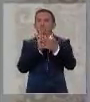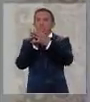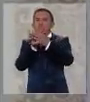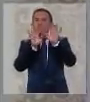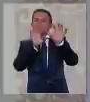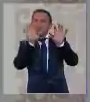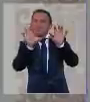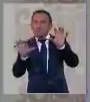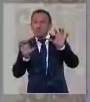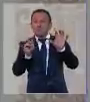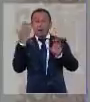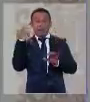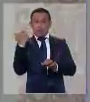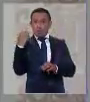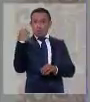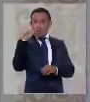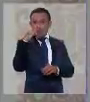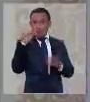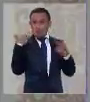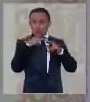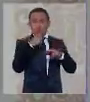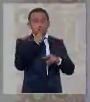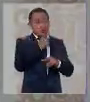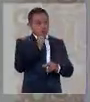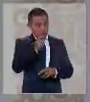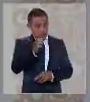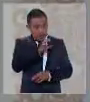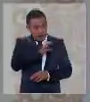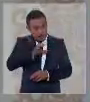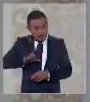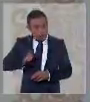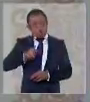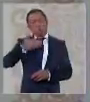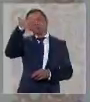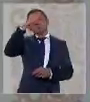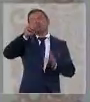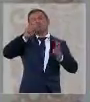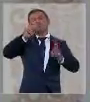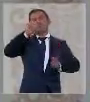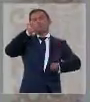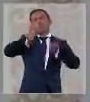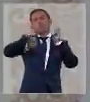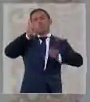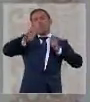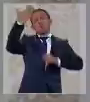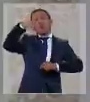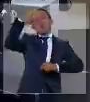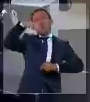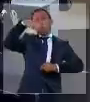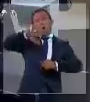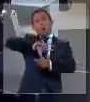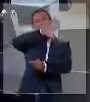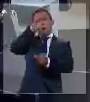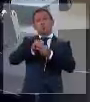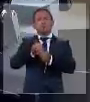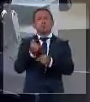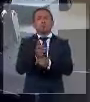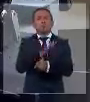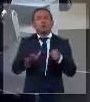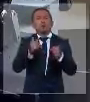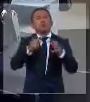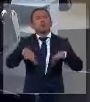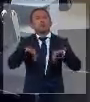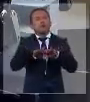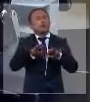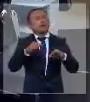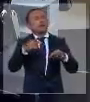cuál es la razón. Creo que los candidatos no debemos de ser todólogos, tenemos que escuchar al maestro, tenemos que darle la oportunidad que nos diga cuál es la razón por